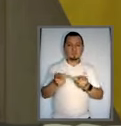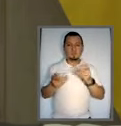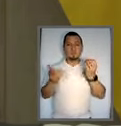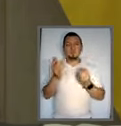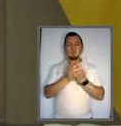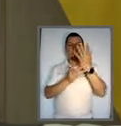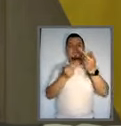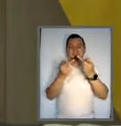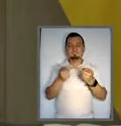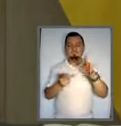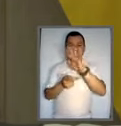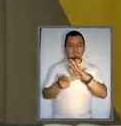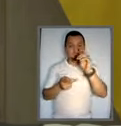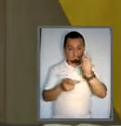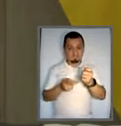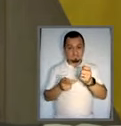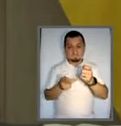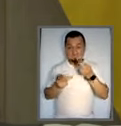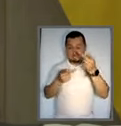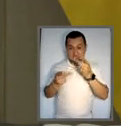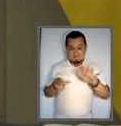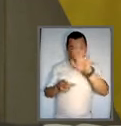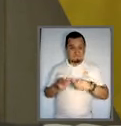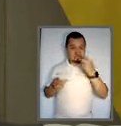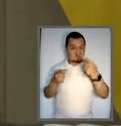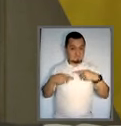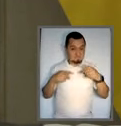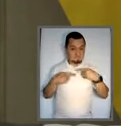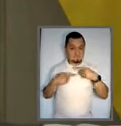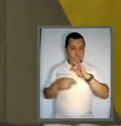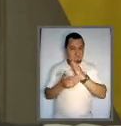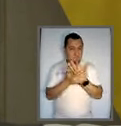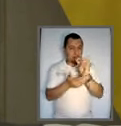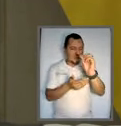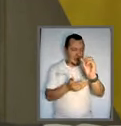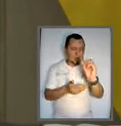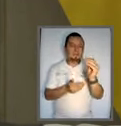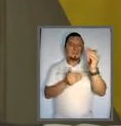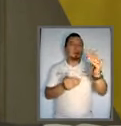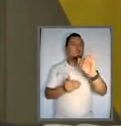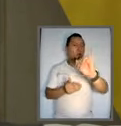protocolos. Entonces, la información va a estar muy completa. Yo les pediría que me aguantaran al jueves.